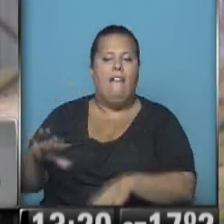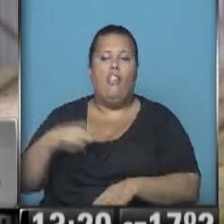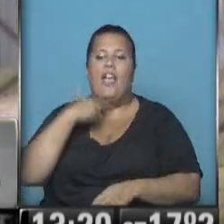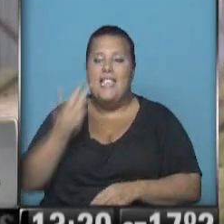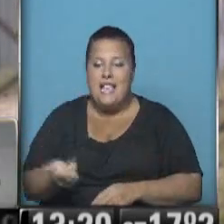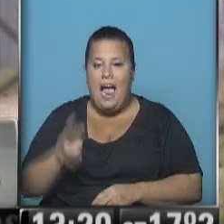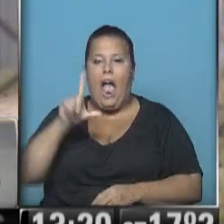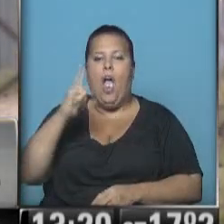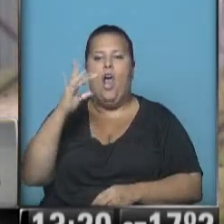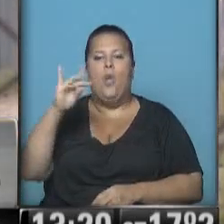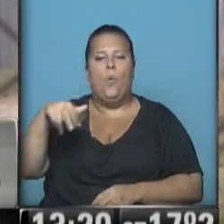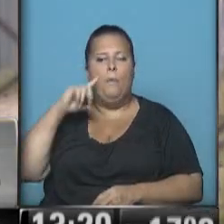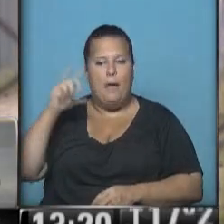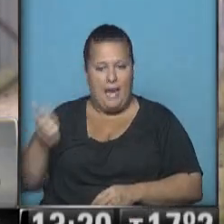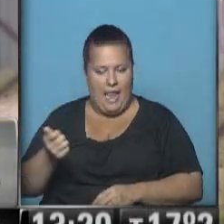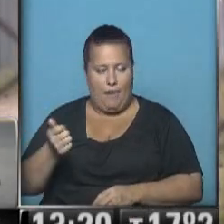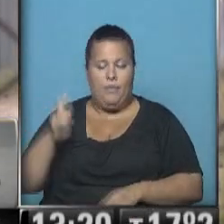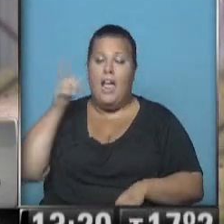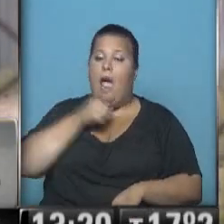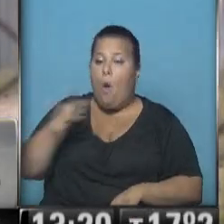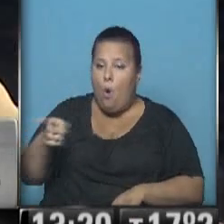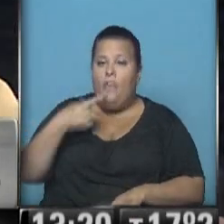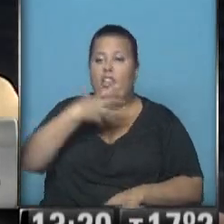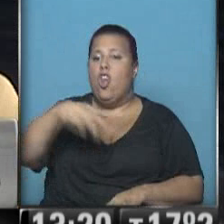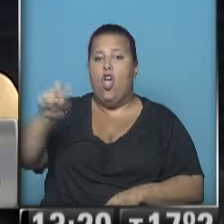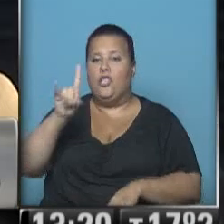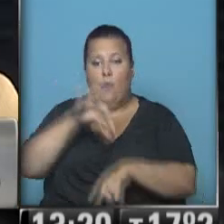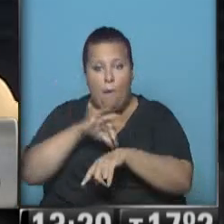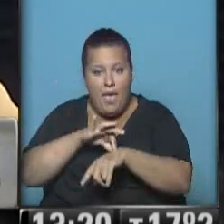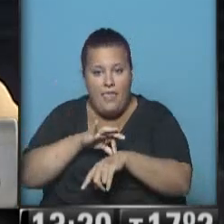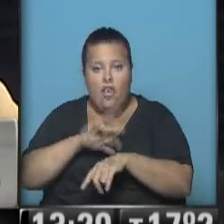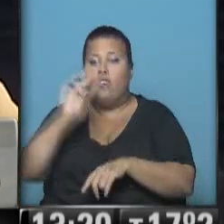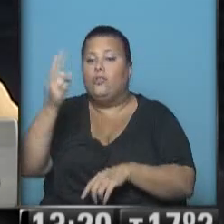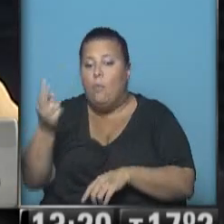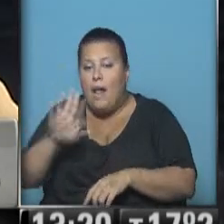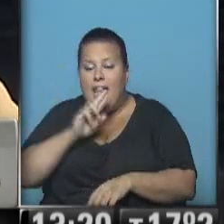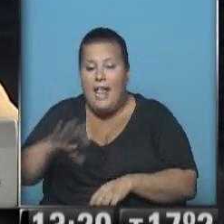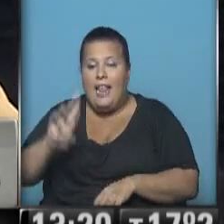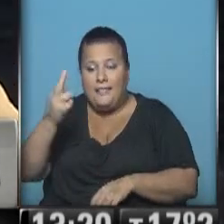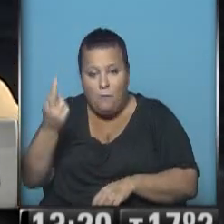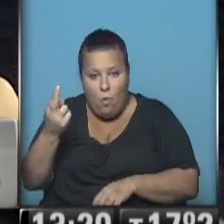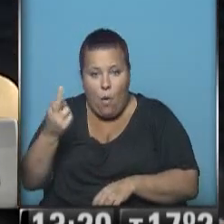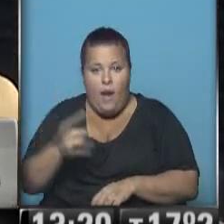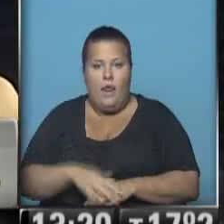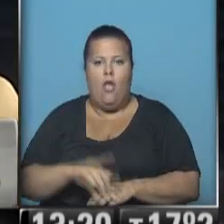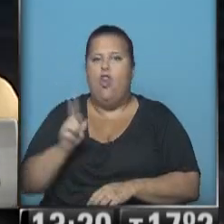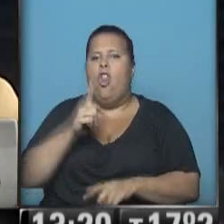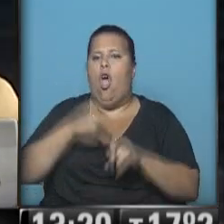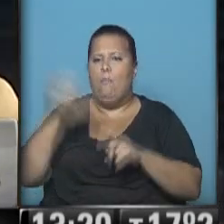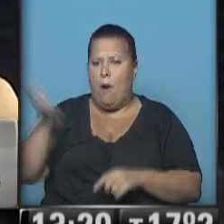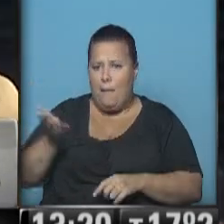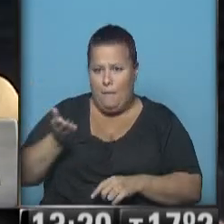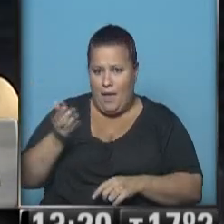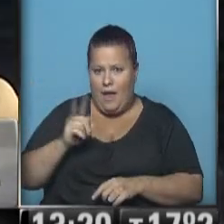hija Luzmila la acusación es ella no la llevó al médico y se muere la nena no por los golpes que